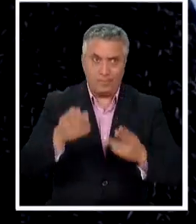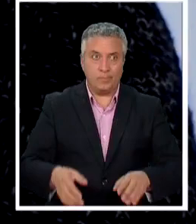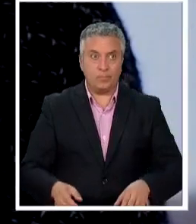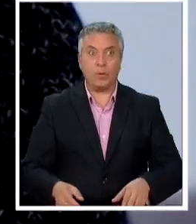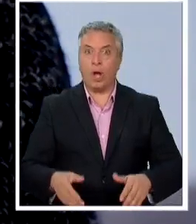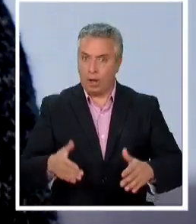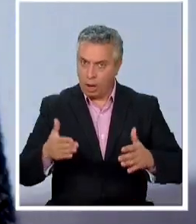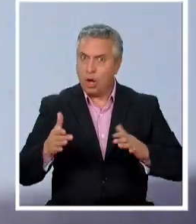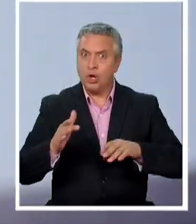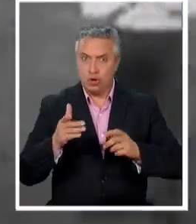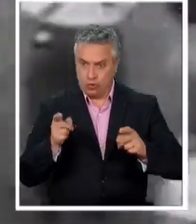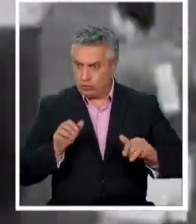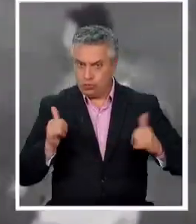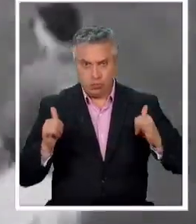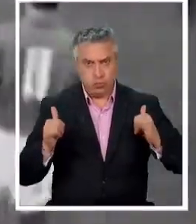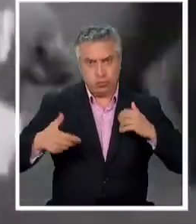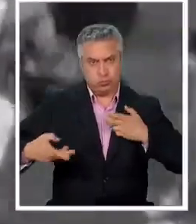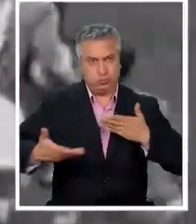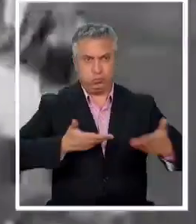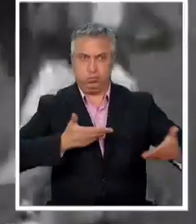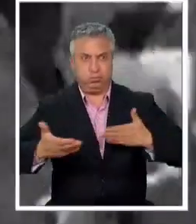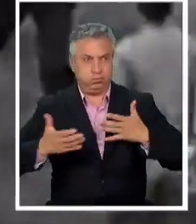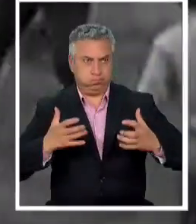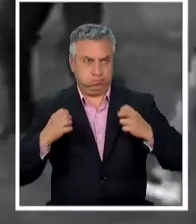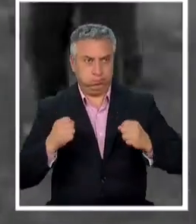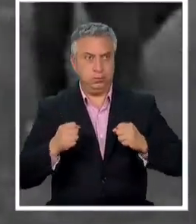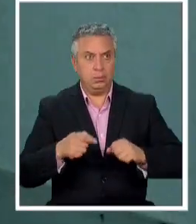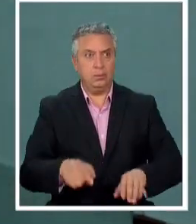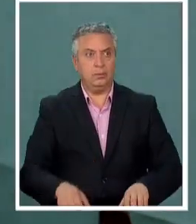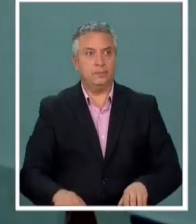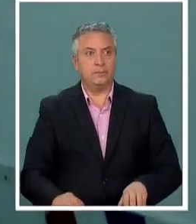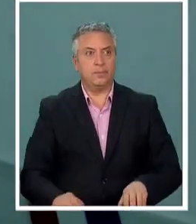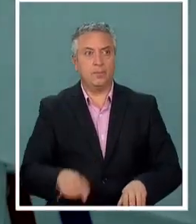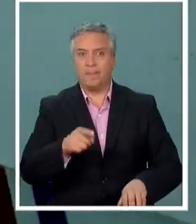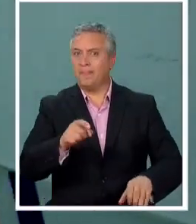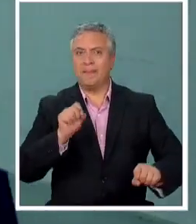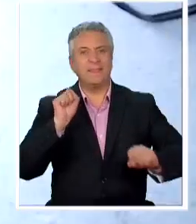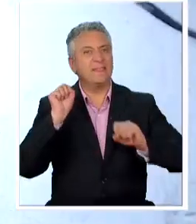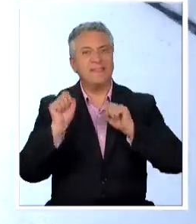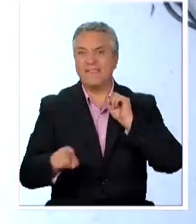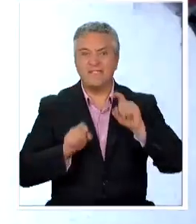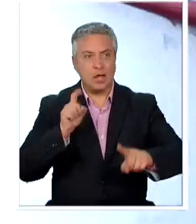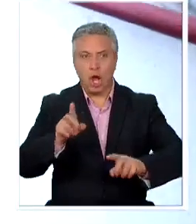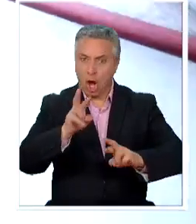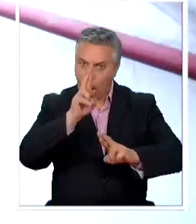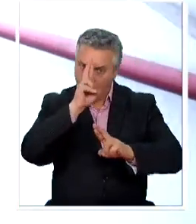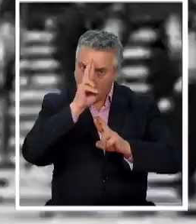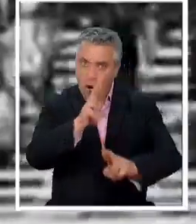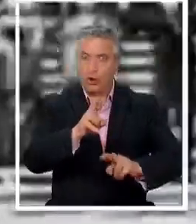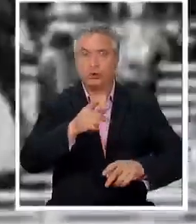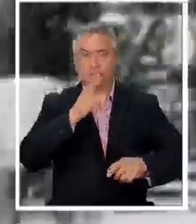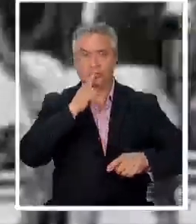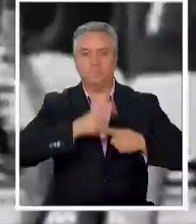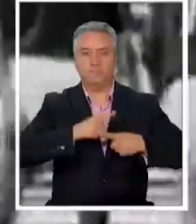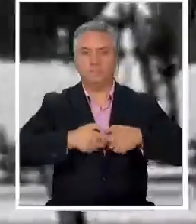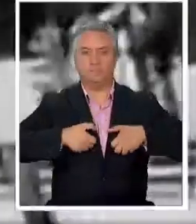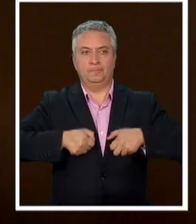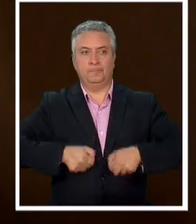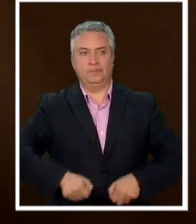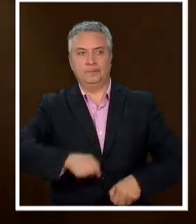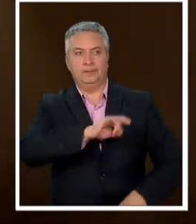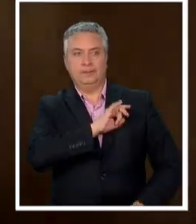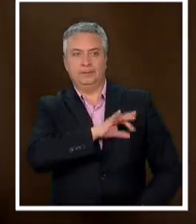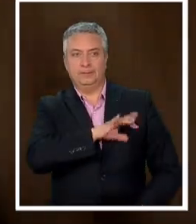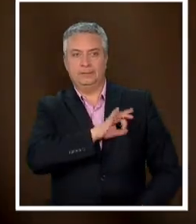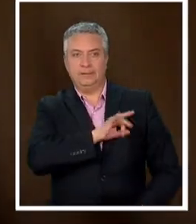Guapos en la cancha. Ahora hay un puntapié, hay un puntapié. Defendieron con honor el nombre de Chile.